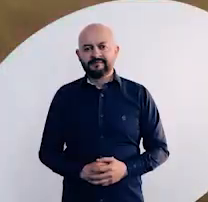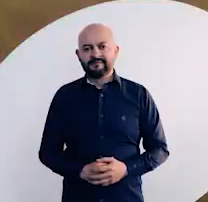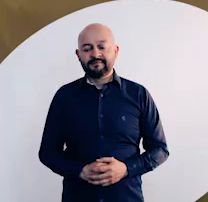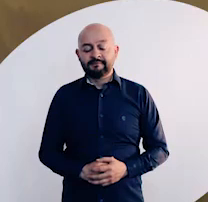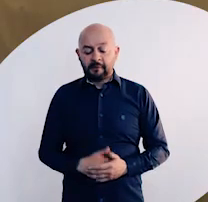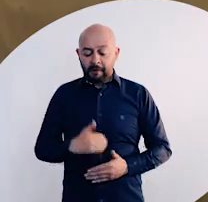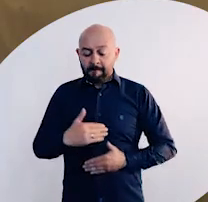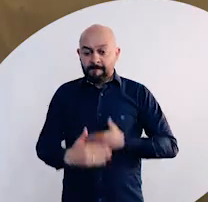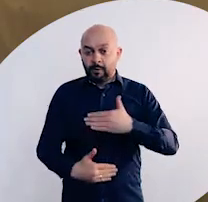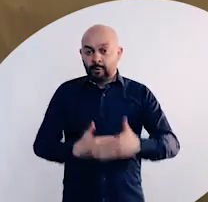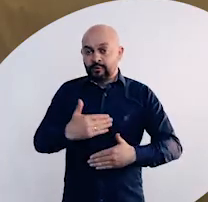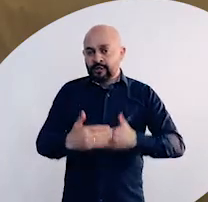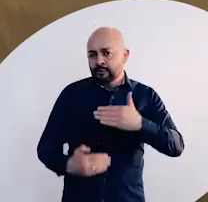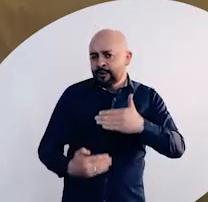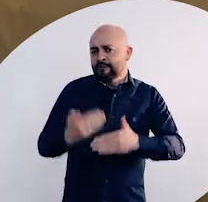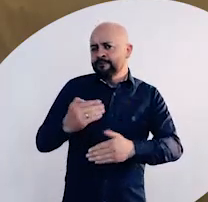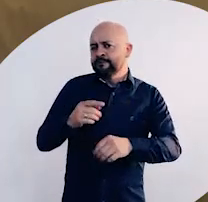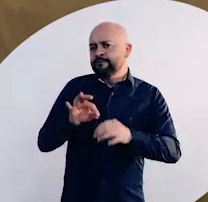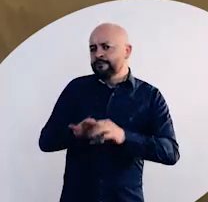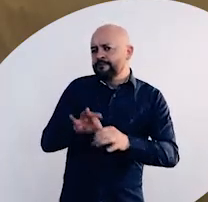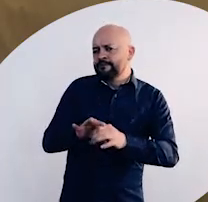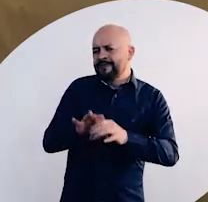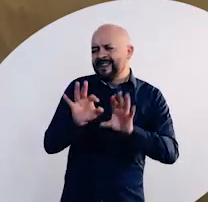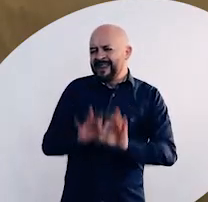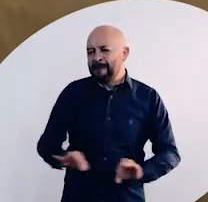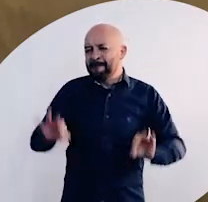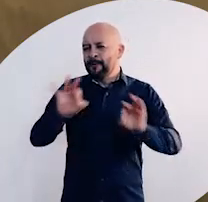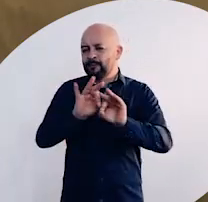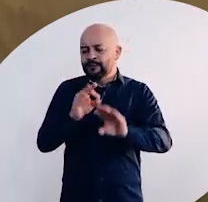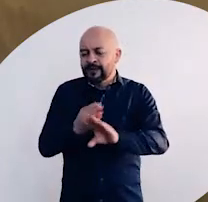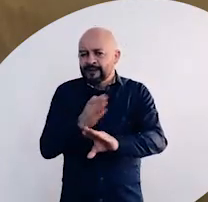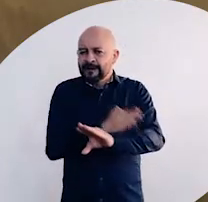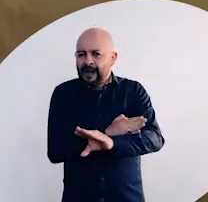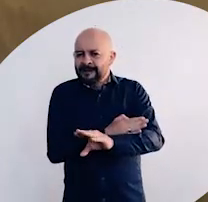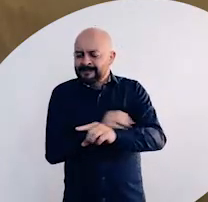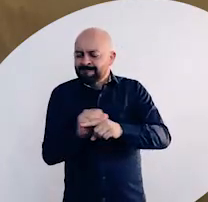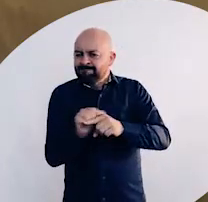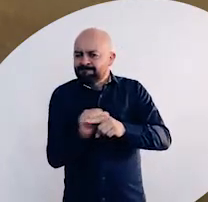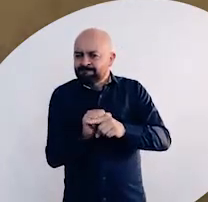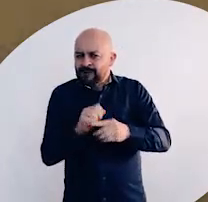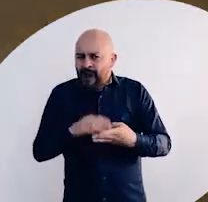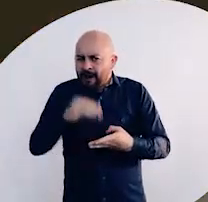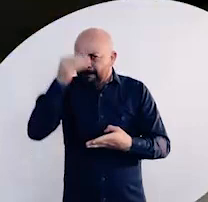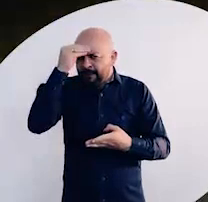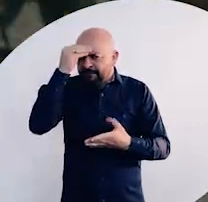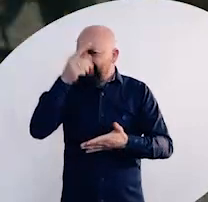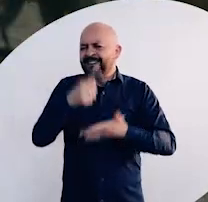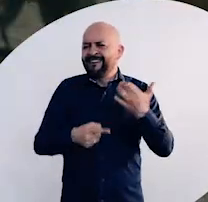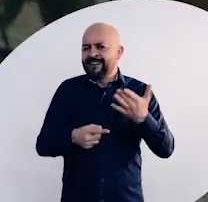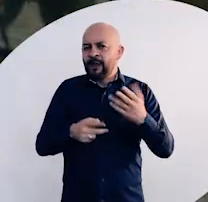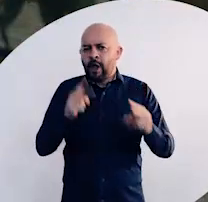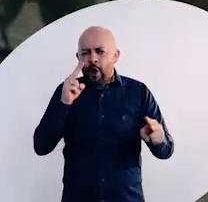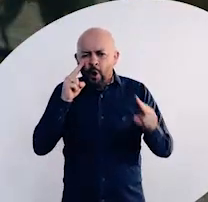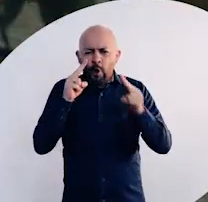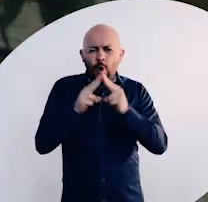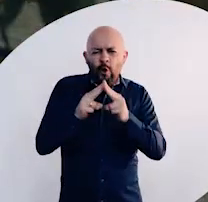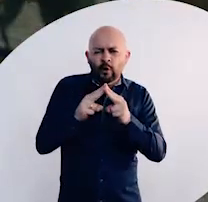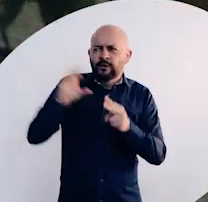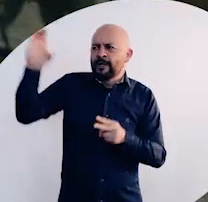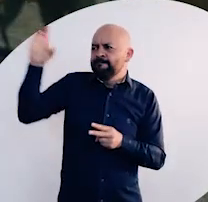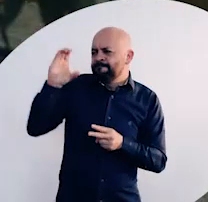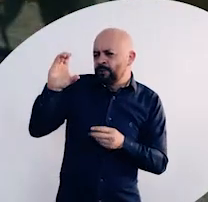En el proceso de iniciar a ahorrar es muy importante que todos realicemos un ejercicio clave y es el de conocer al